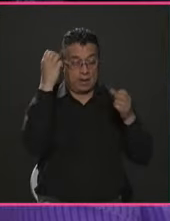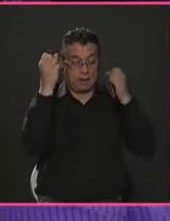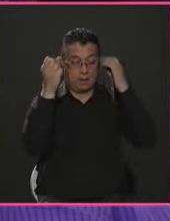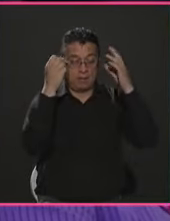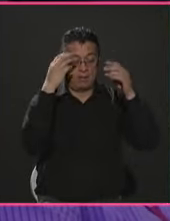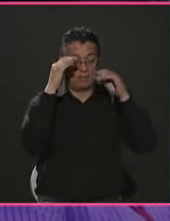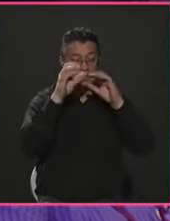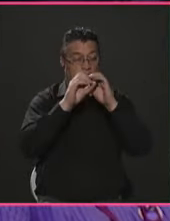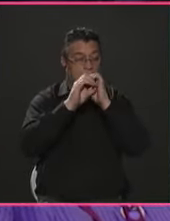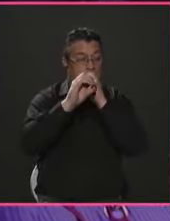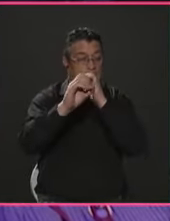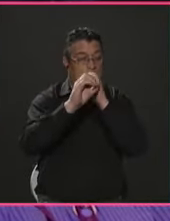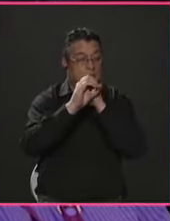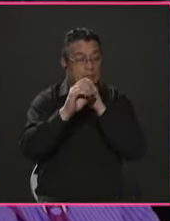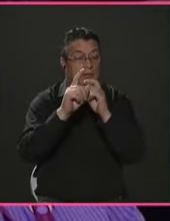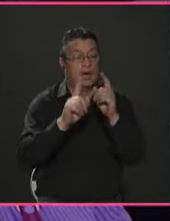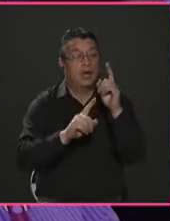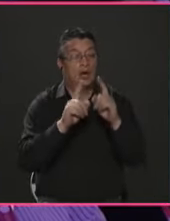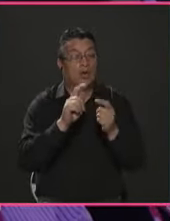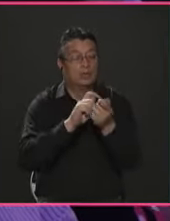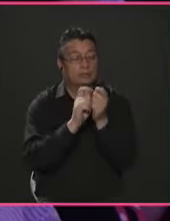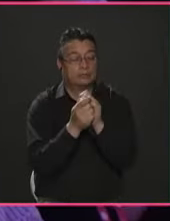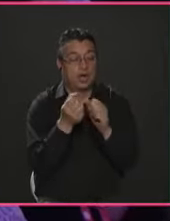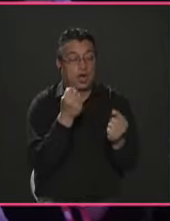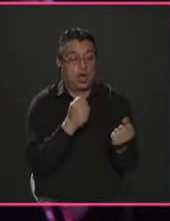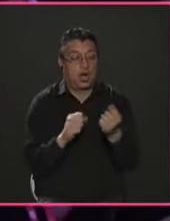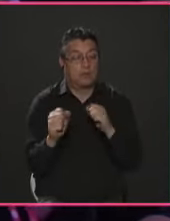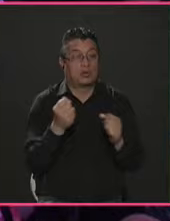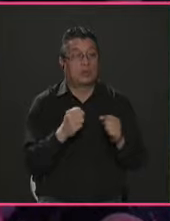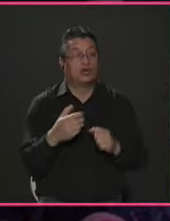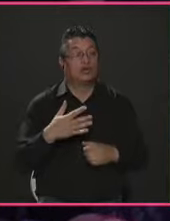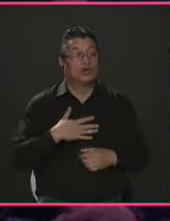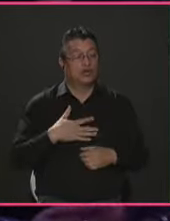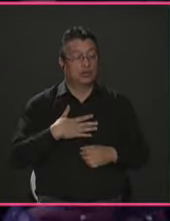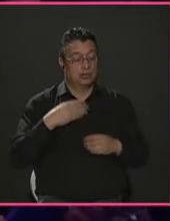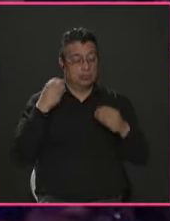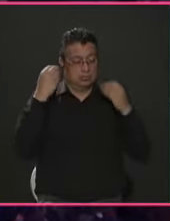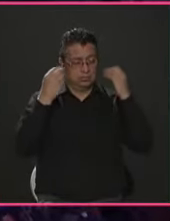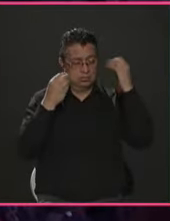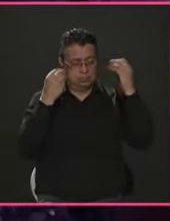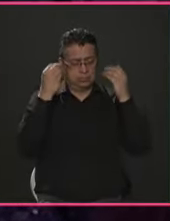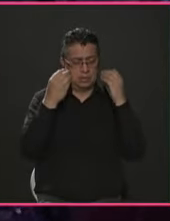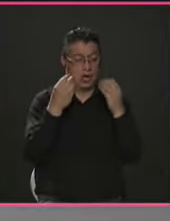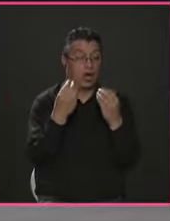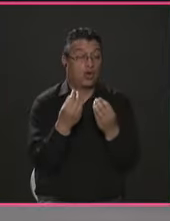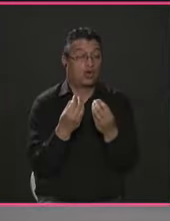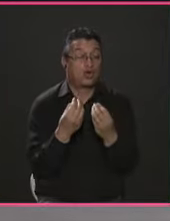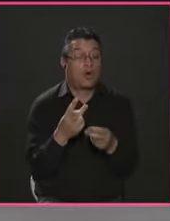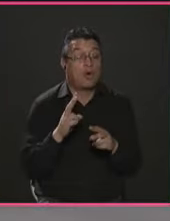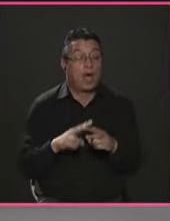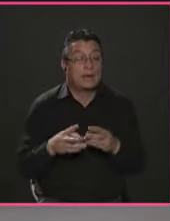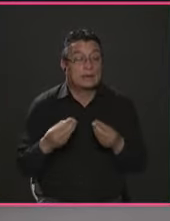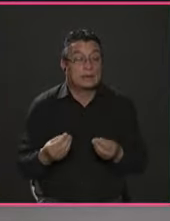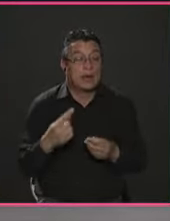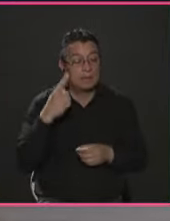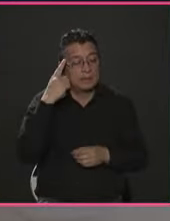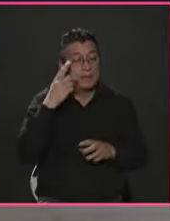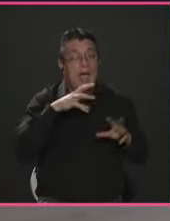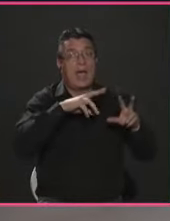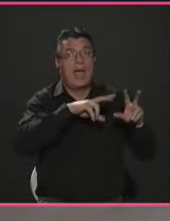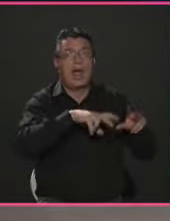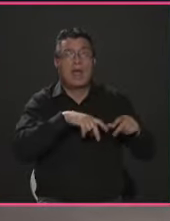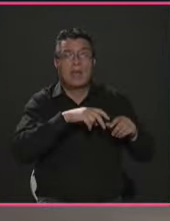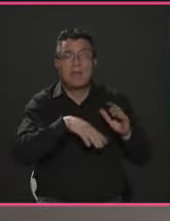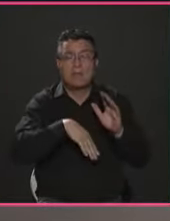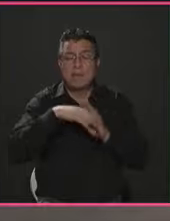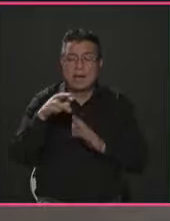incluso predecir ciertos patrones de comportamiento yo estaba pensando en un momento Cómo hacemos esto y pensé un animal Qué animal es